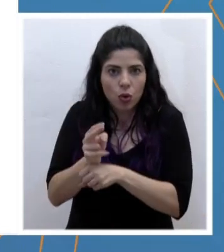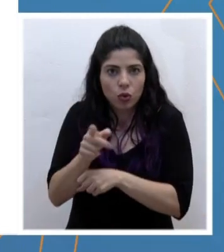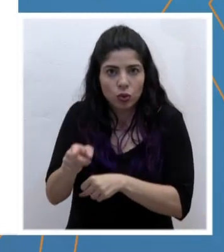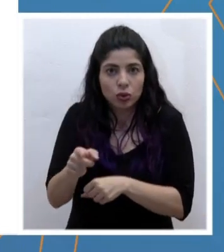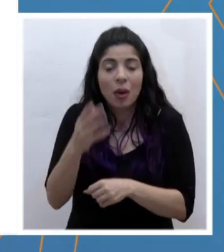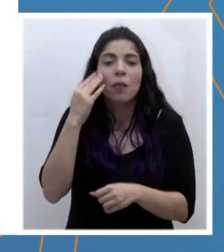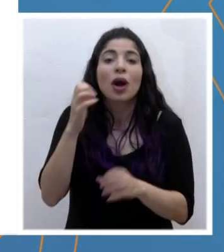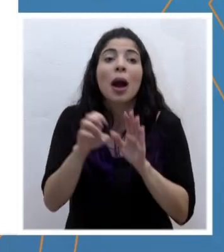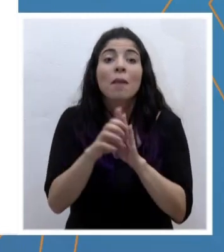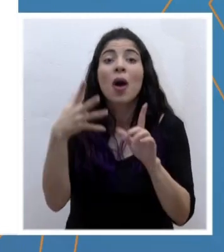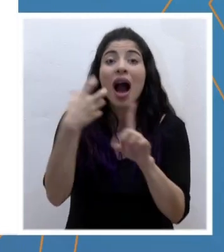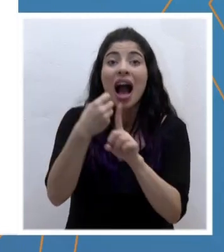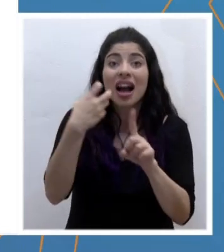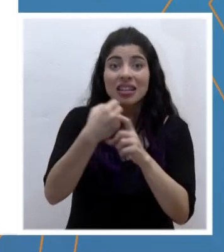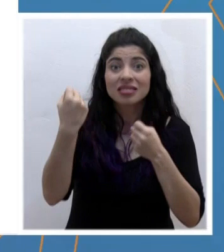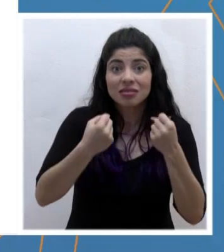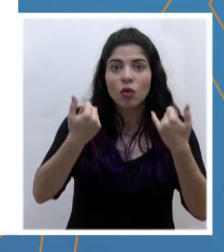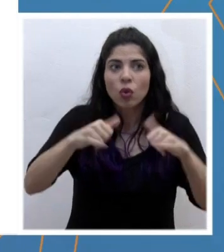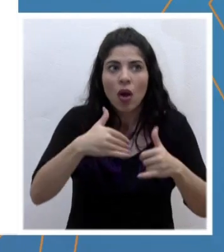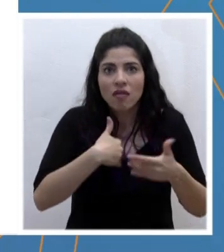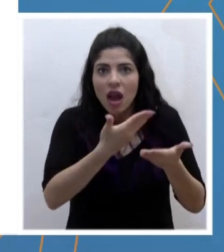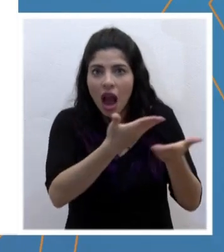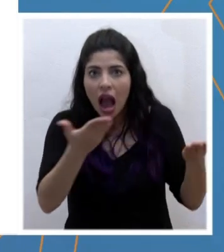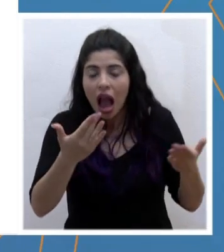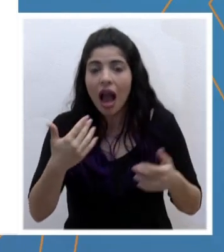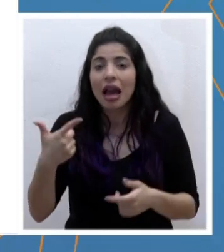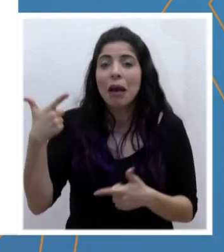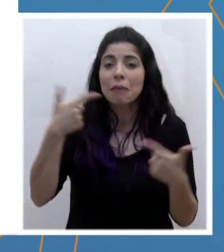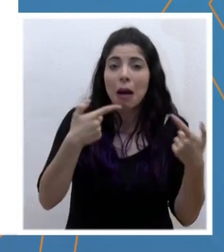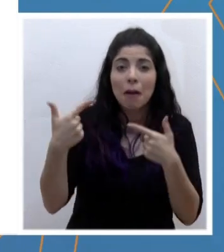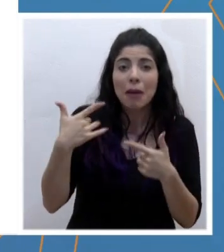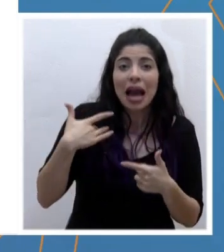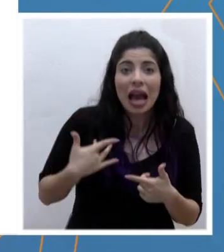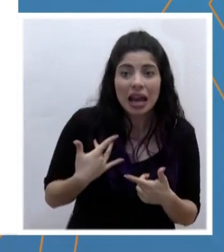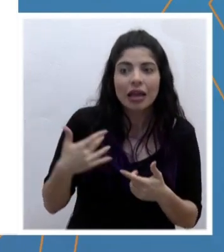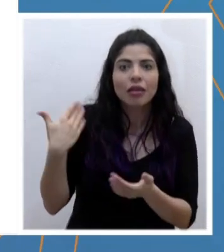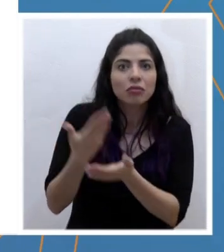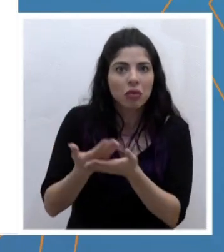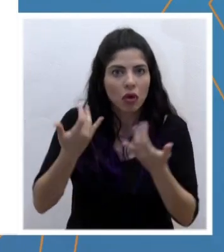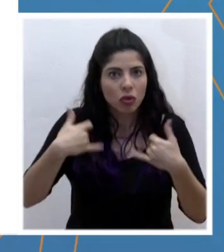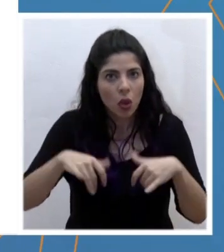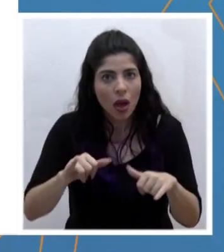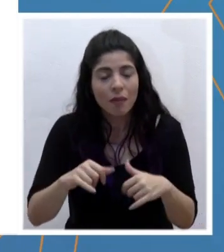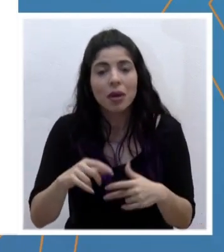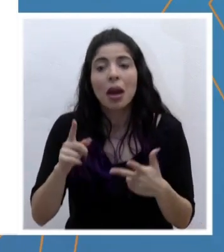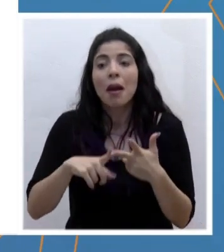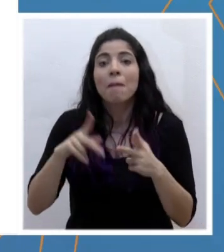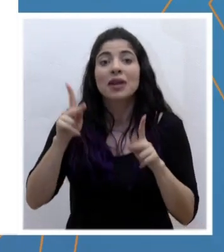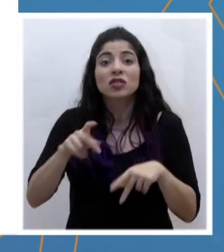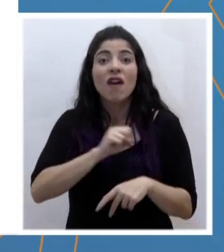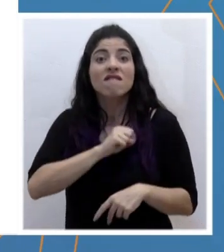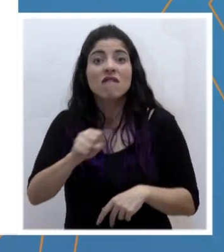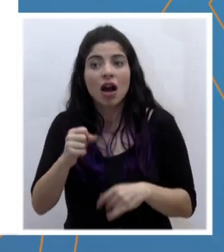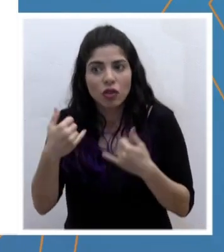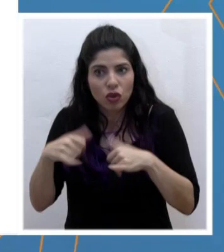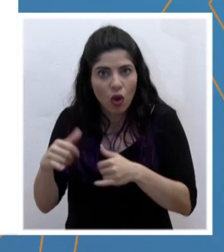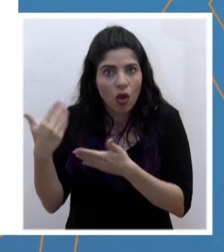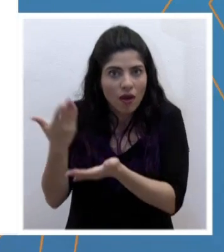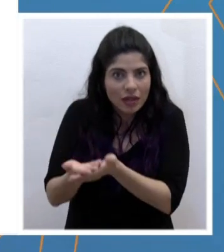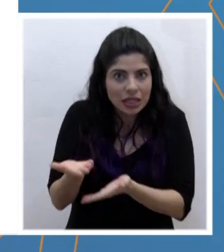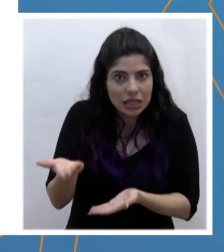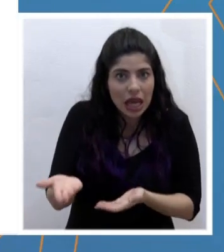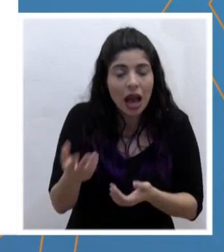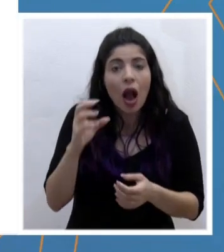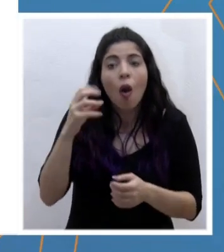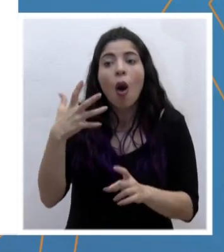los accidentes de tránsito siguen pasando, los heridos por arma de fuego siguen llegando, los pacientes con infarto también siguen llegando, o